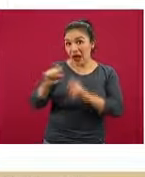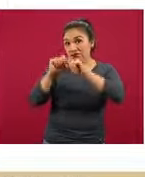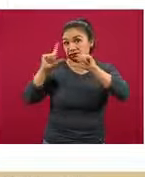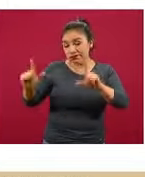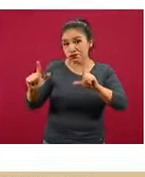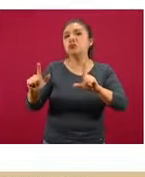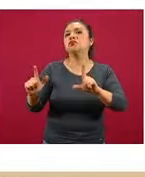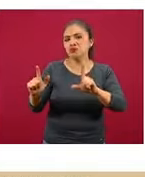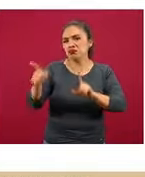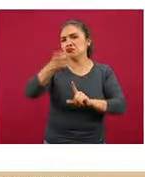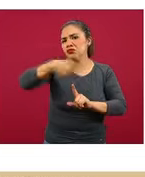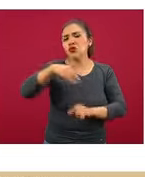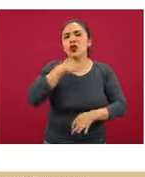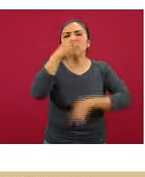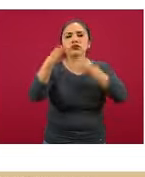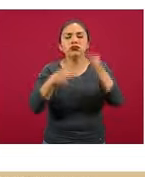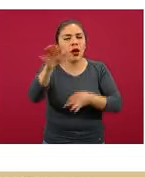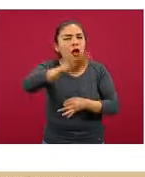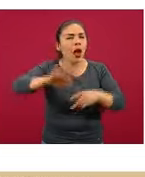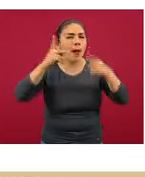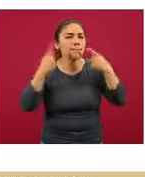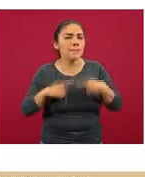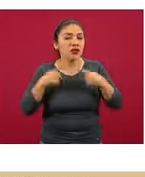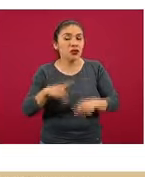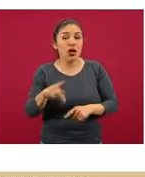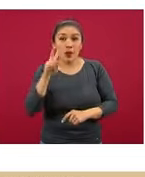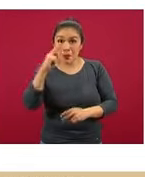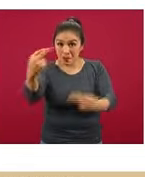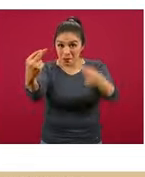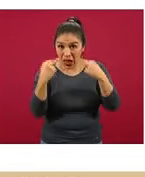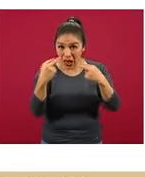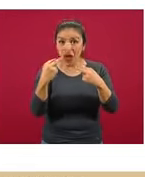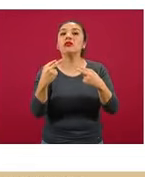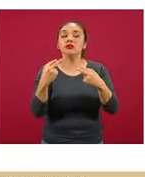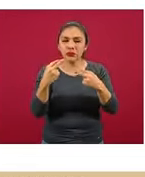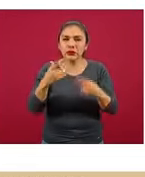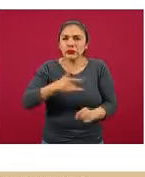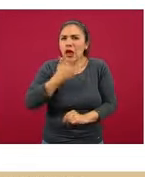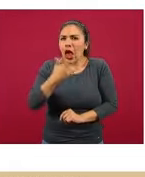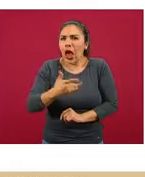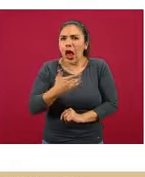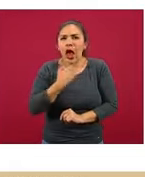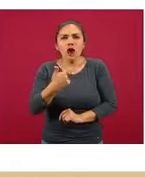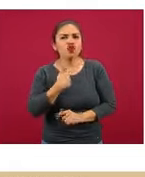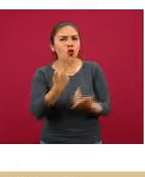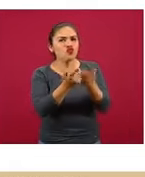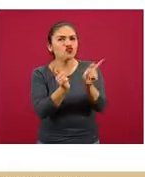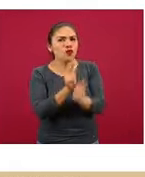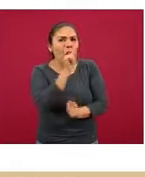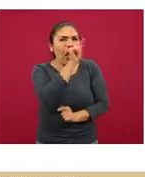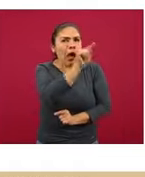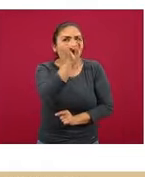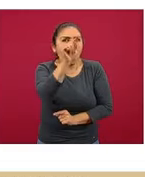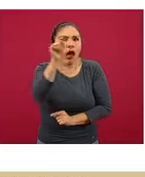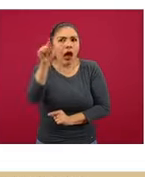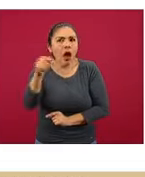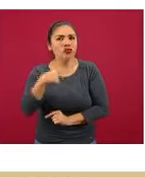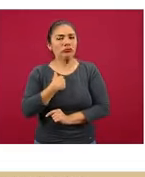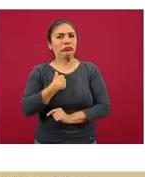avances, lógicamente el llamado es a la población que no se está viendo y que se identifica en alguno de los grupos